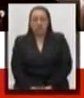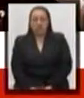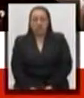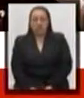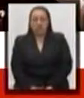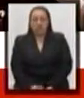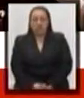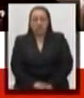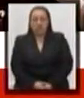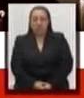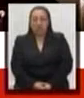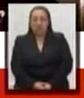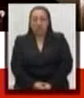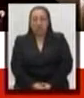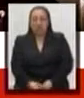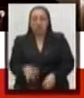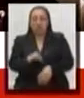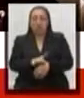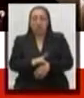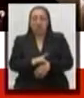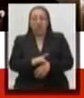Doctora Marta Hildebrand,